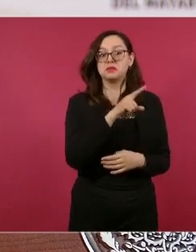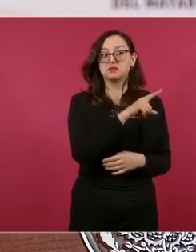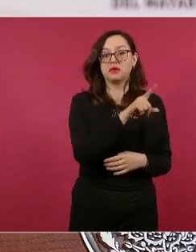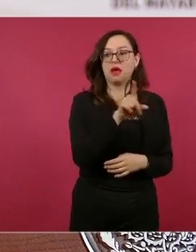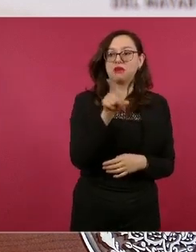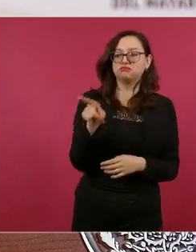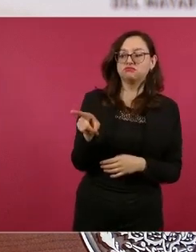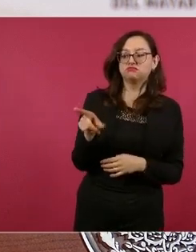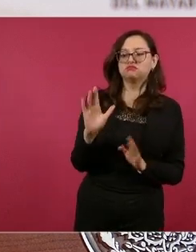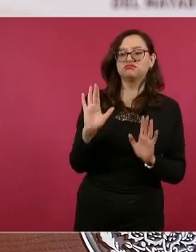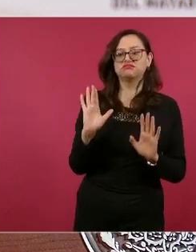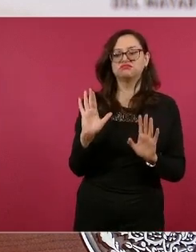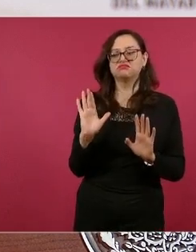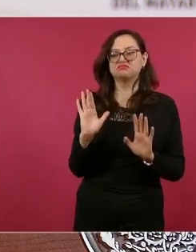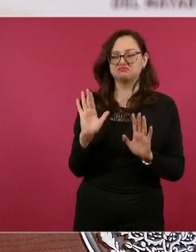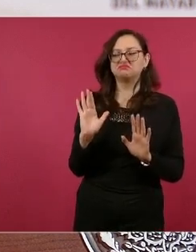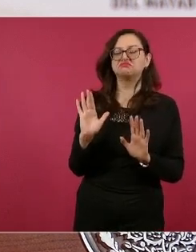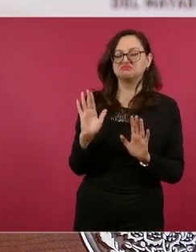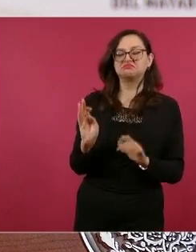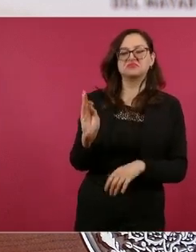aceptando, respetando.